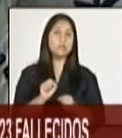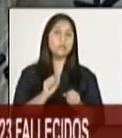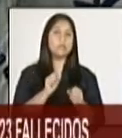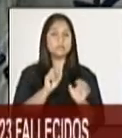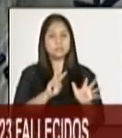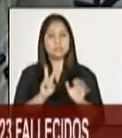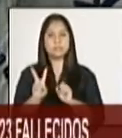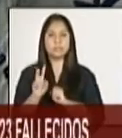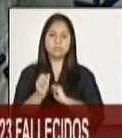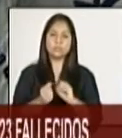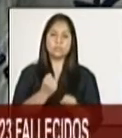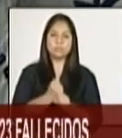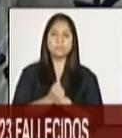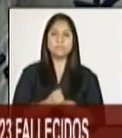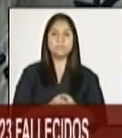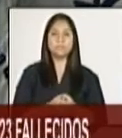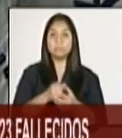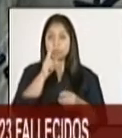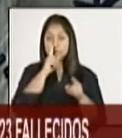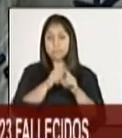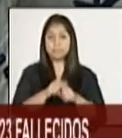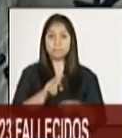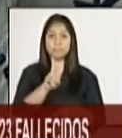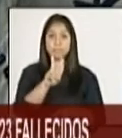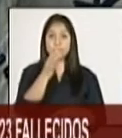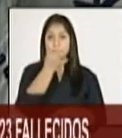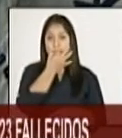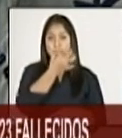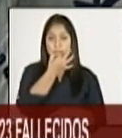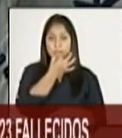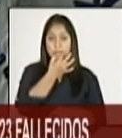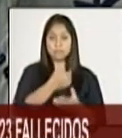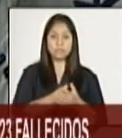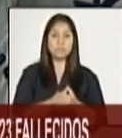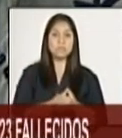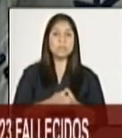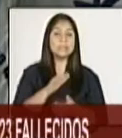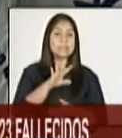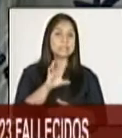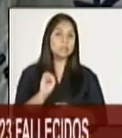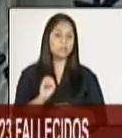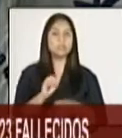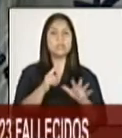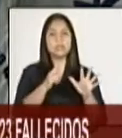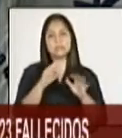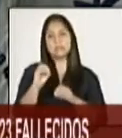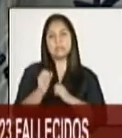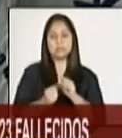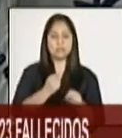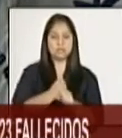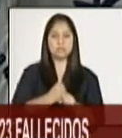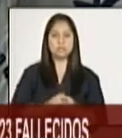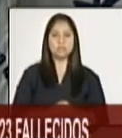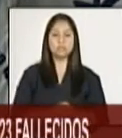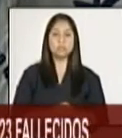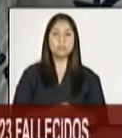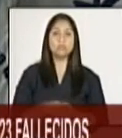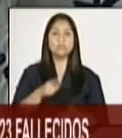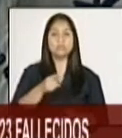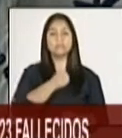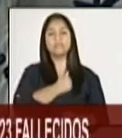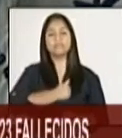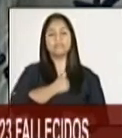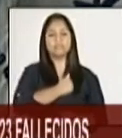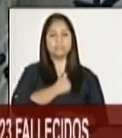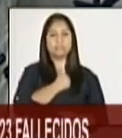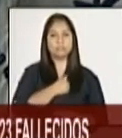años, así como 2 de sexo femenino de 50 y 60 años. Nuestras condolencias